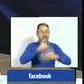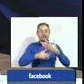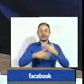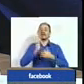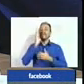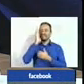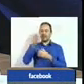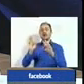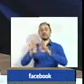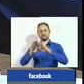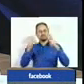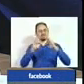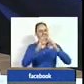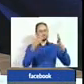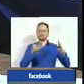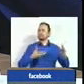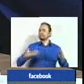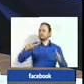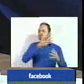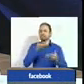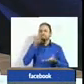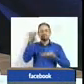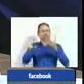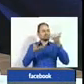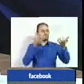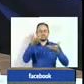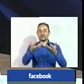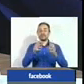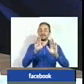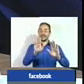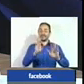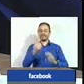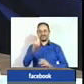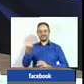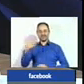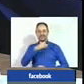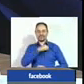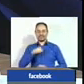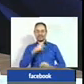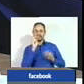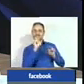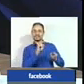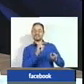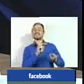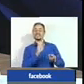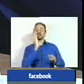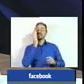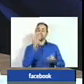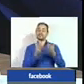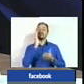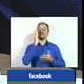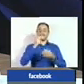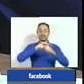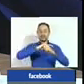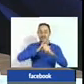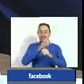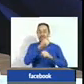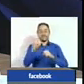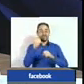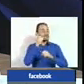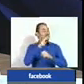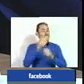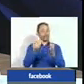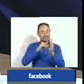la disposición de los salvadoreños. Pero de acuerdo a médicos, este panorama podría generar una segunda ola de contagios del